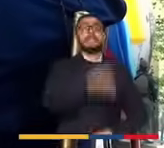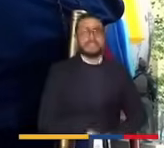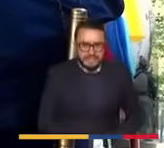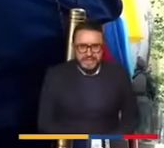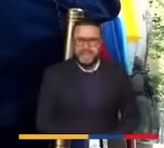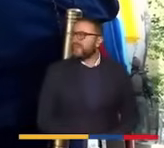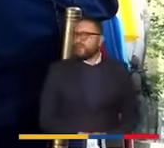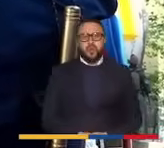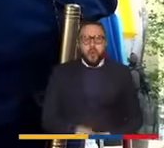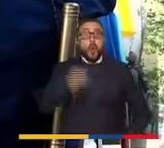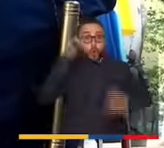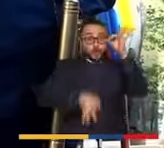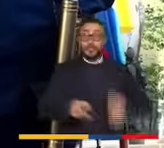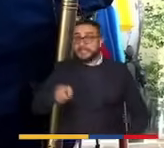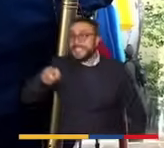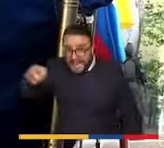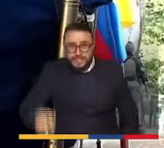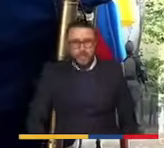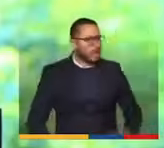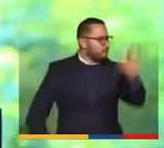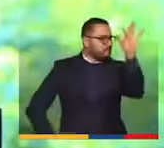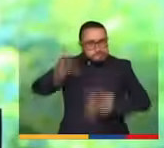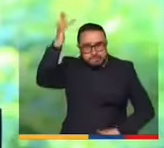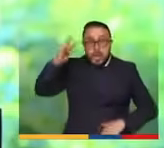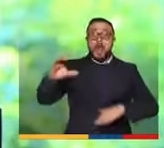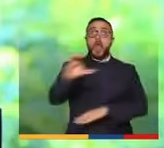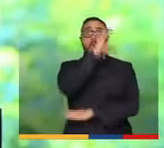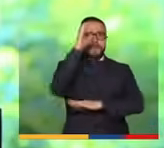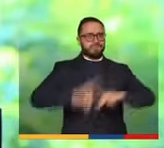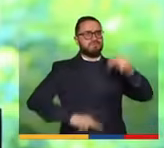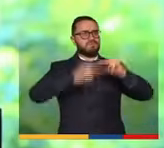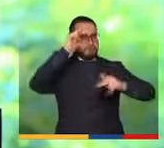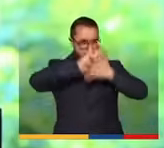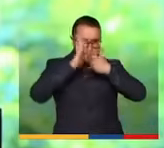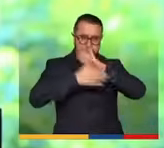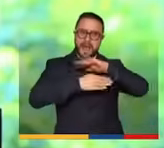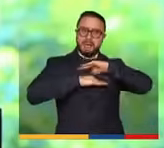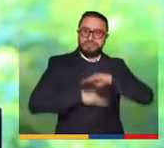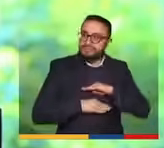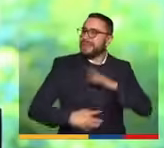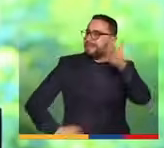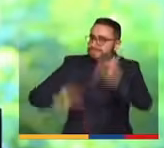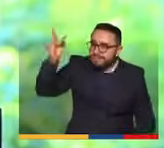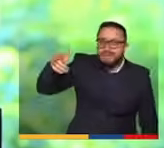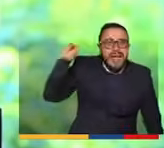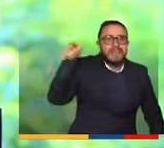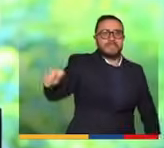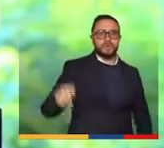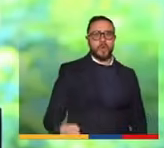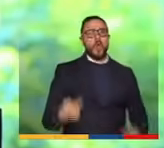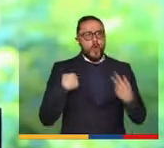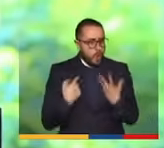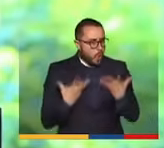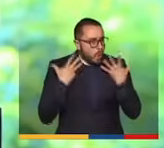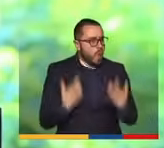construimos justicia, así no construimos paz. Yo quiero que Colombia esté en